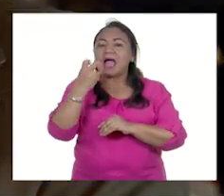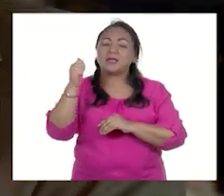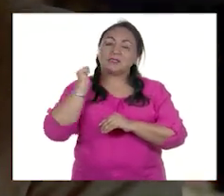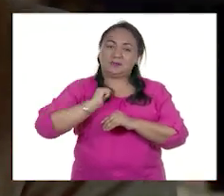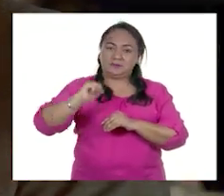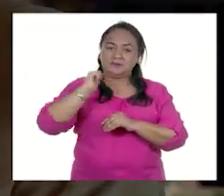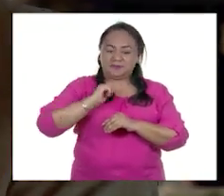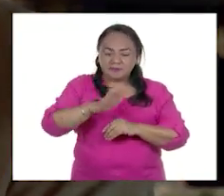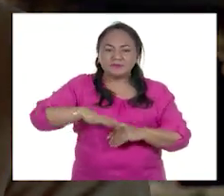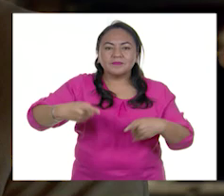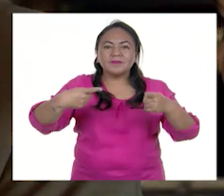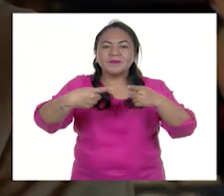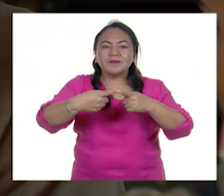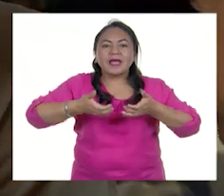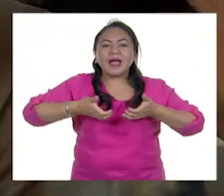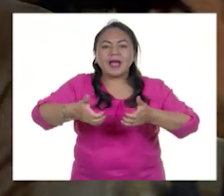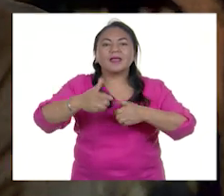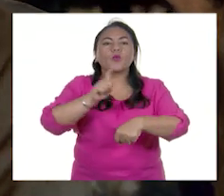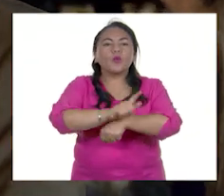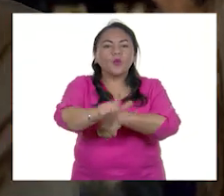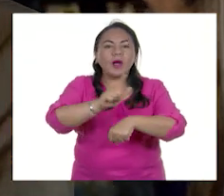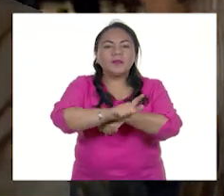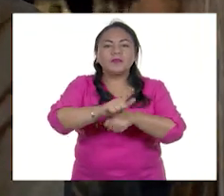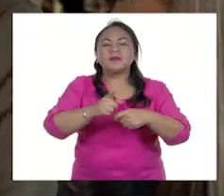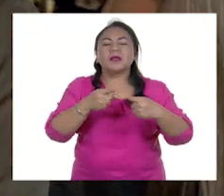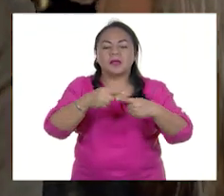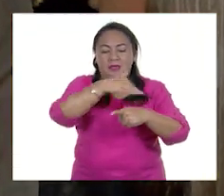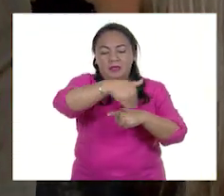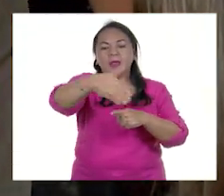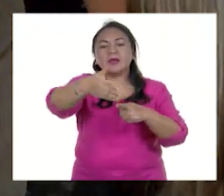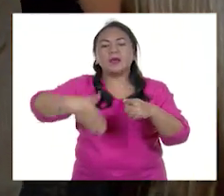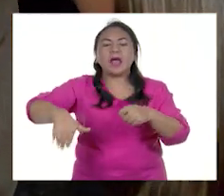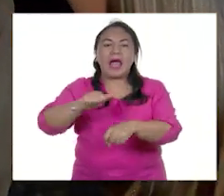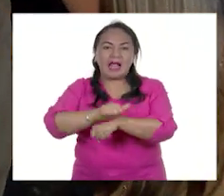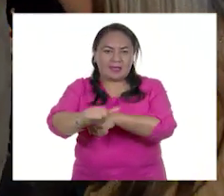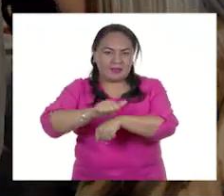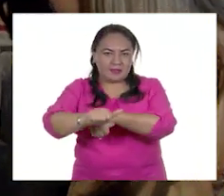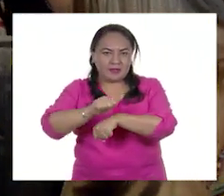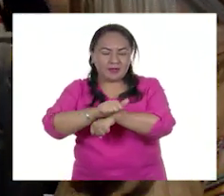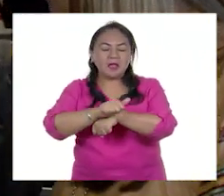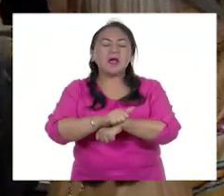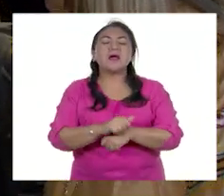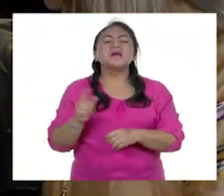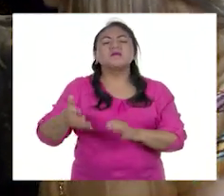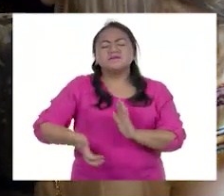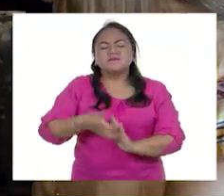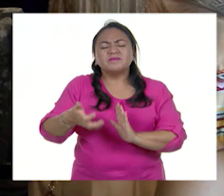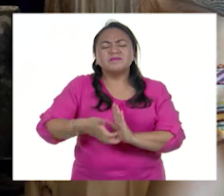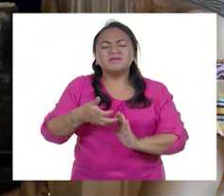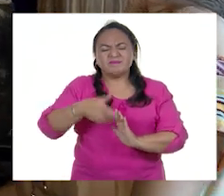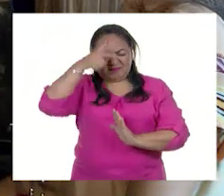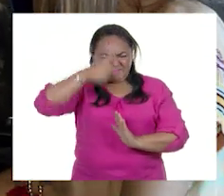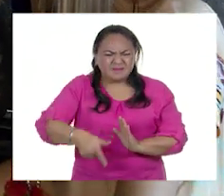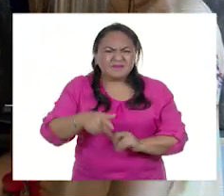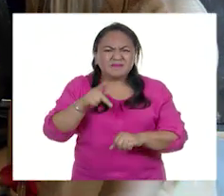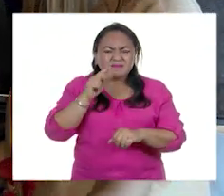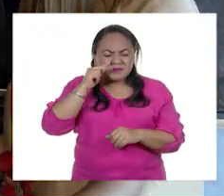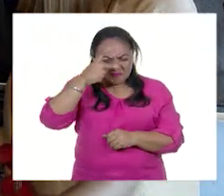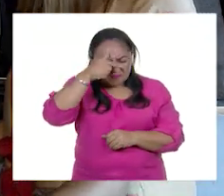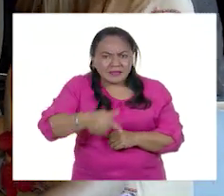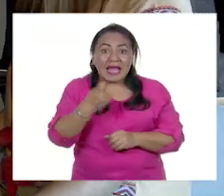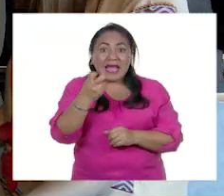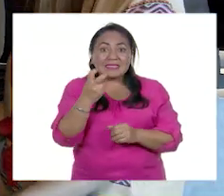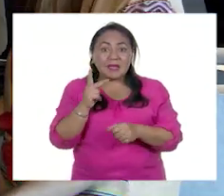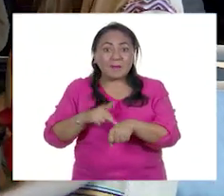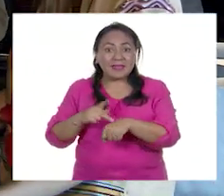lo que era la esquina de las calles de Guatemala y Argentina, y toparon con un pequeño fragmento de esta